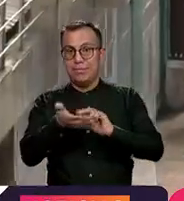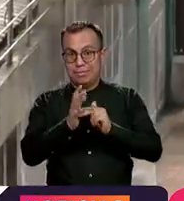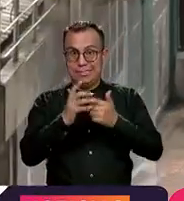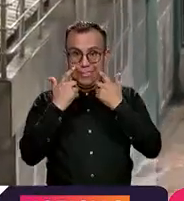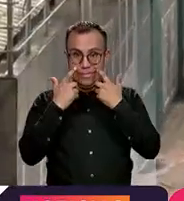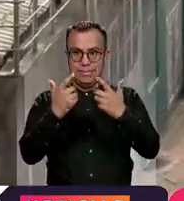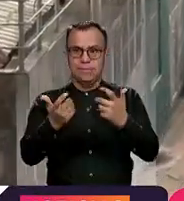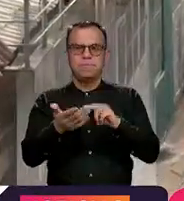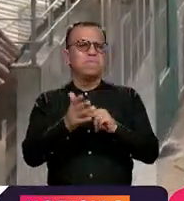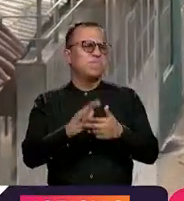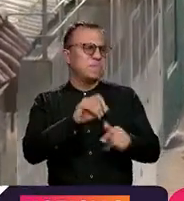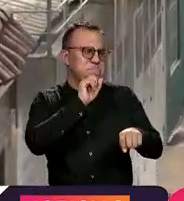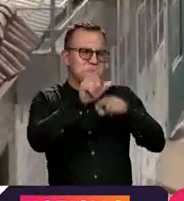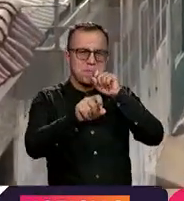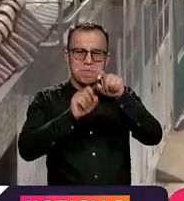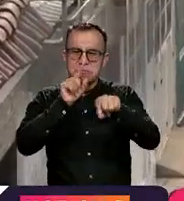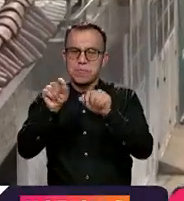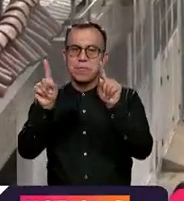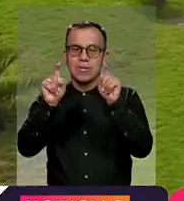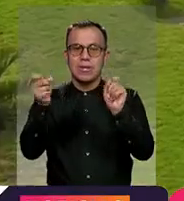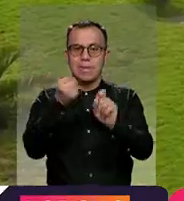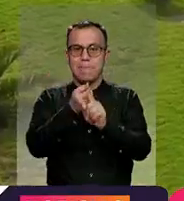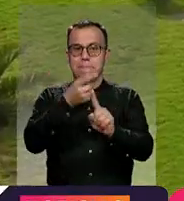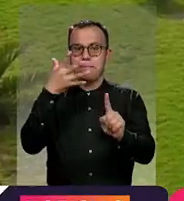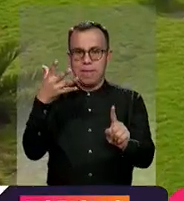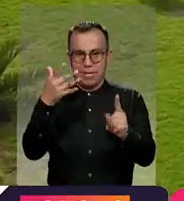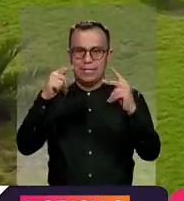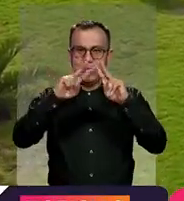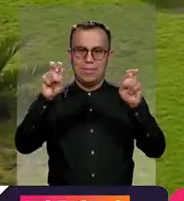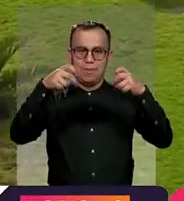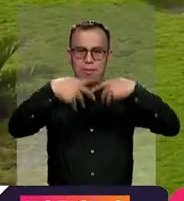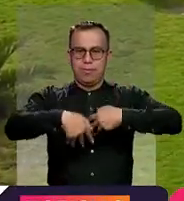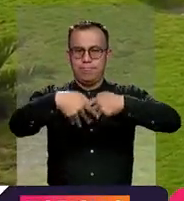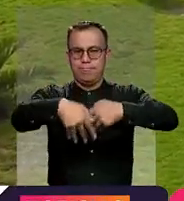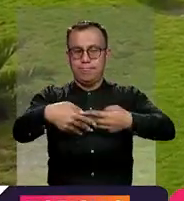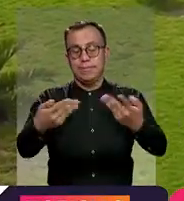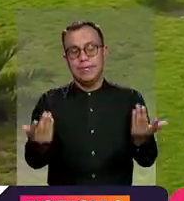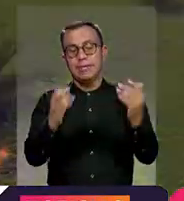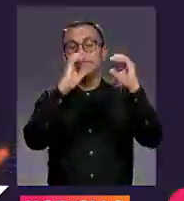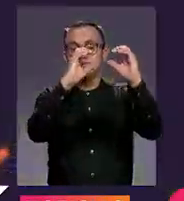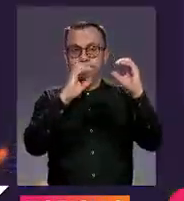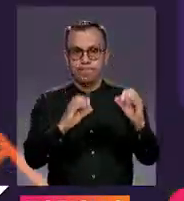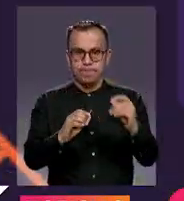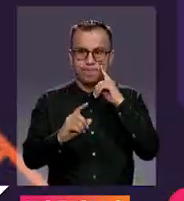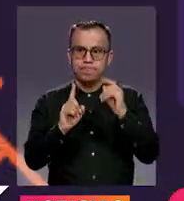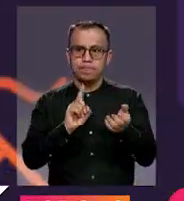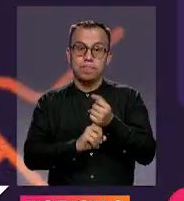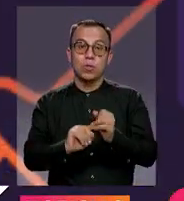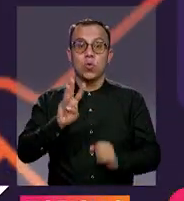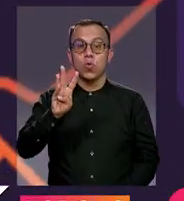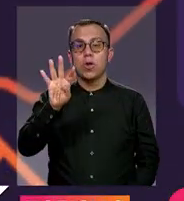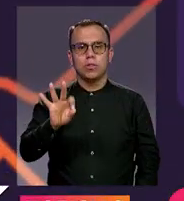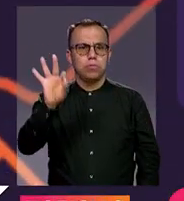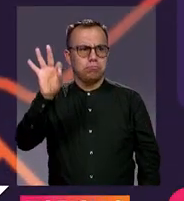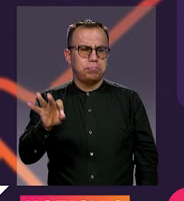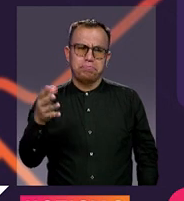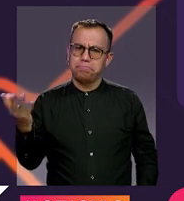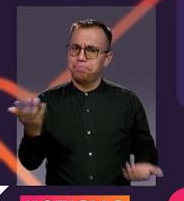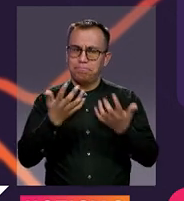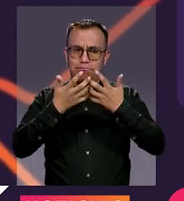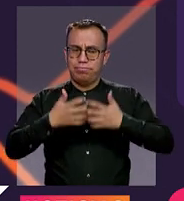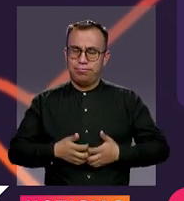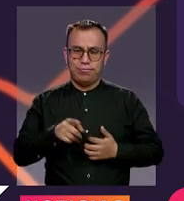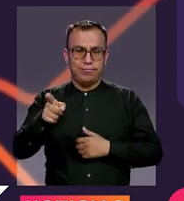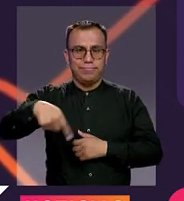significativa. Al preguntarle a los empresarios sobre los impactos directos de las manifestaciones, la Cámara de Comercio encontró que el 4% no operó porque